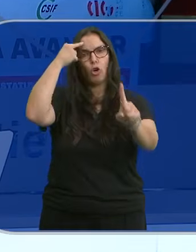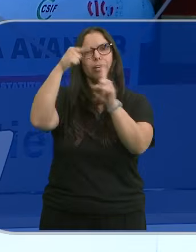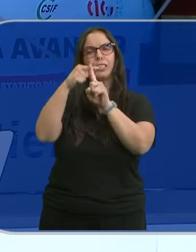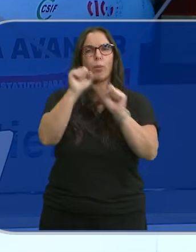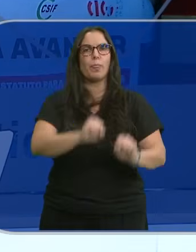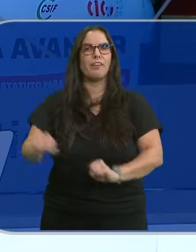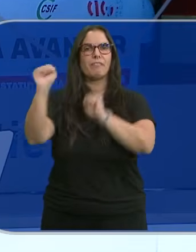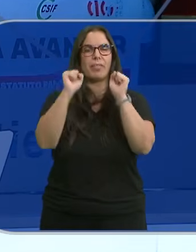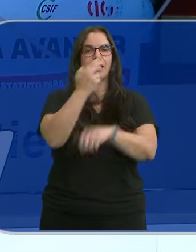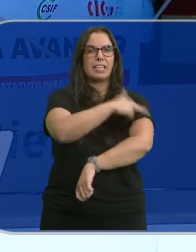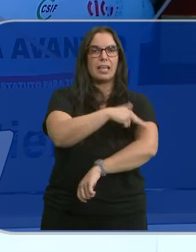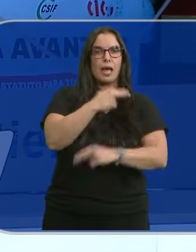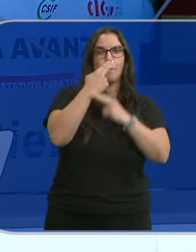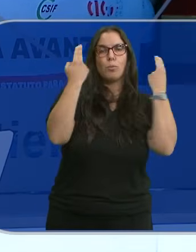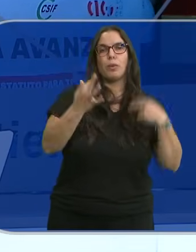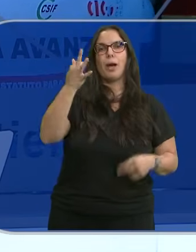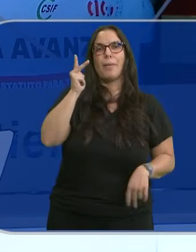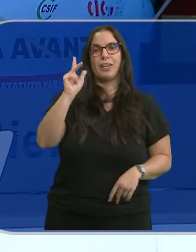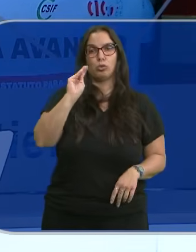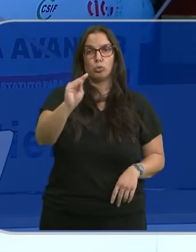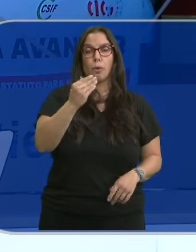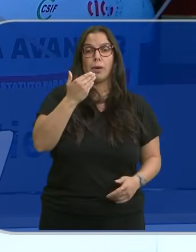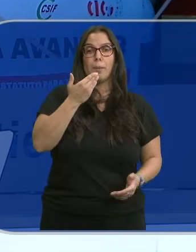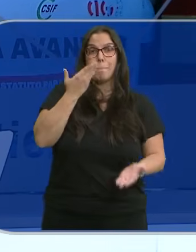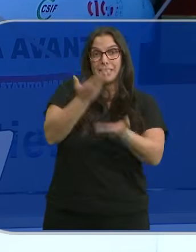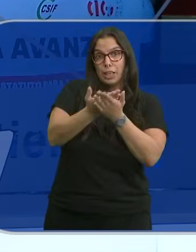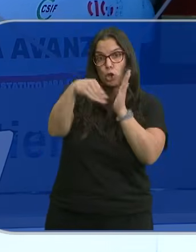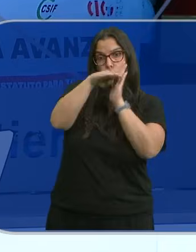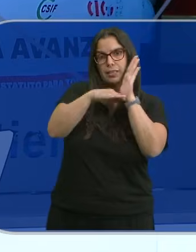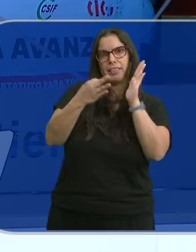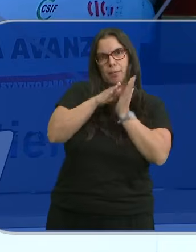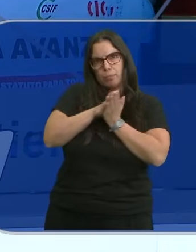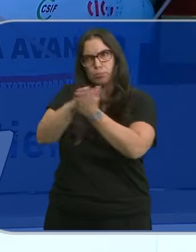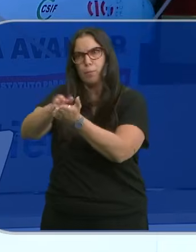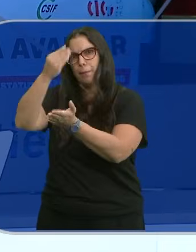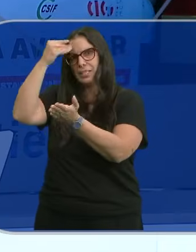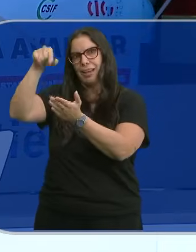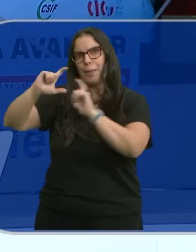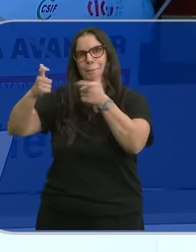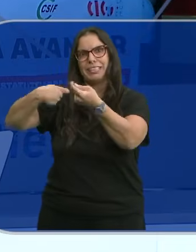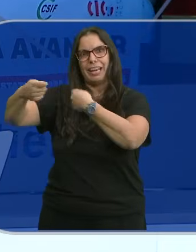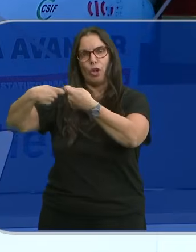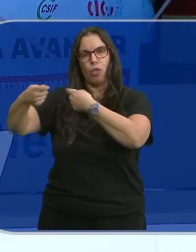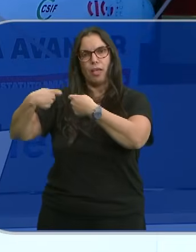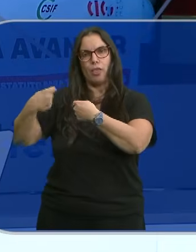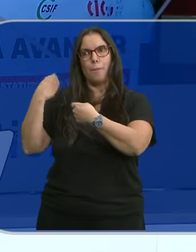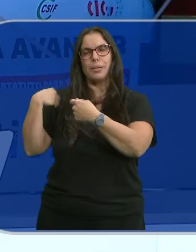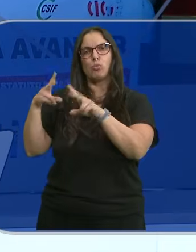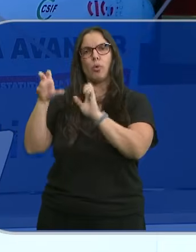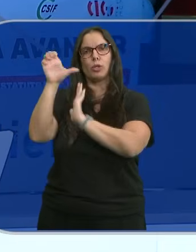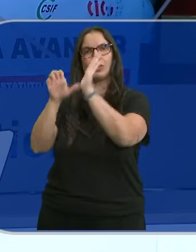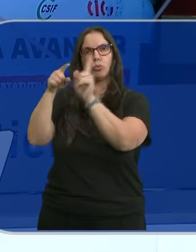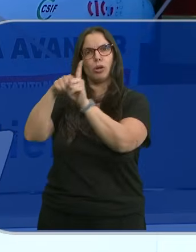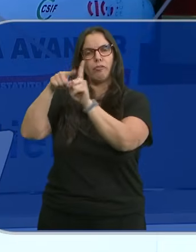la sanidad pública y sus derechos. Piden que se trasladen sus peticiones a la mesa de negociación del nuevo Estatuto Marco que propone el Ministerio de